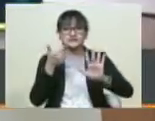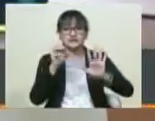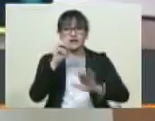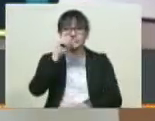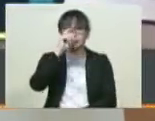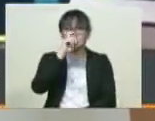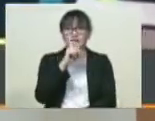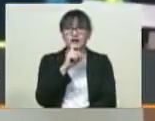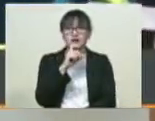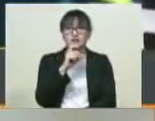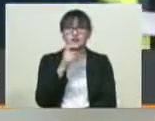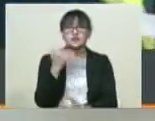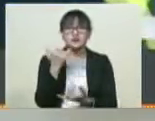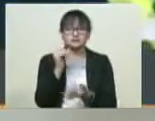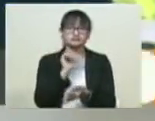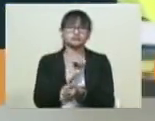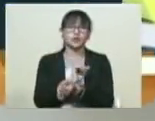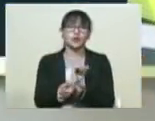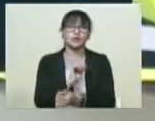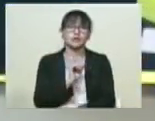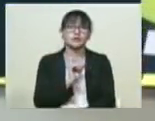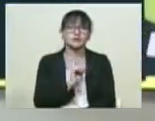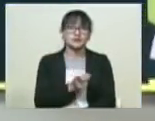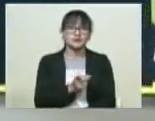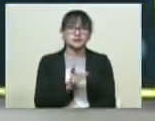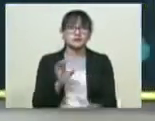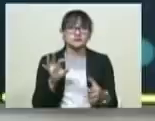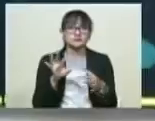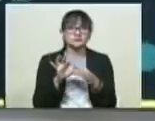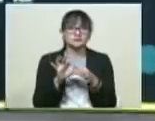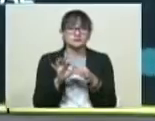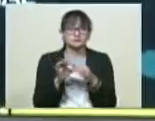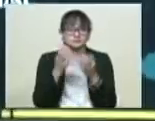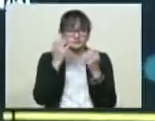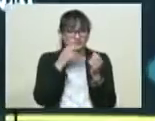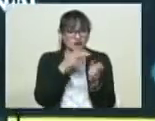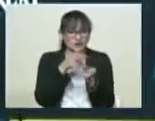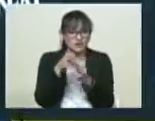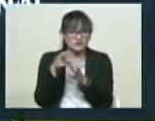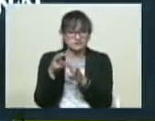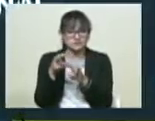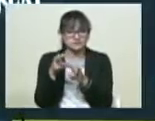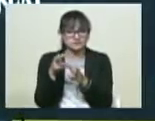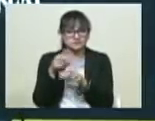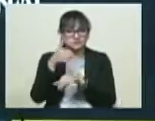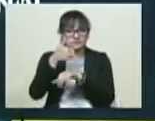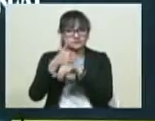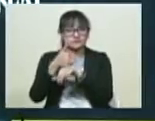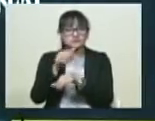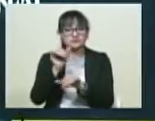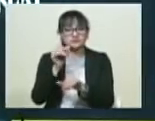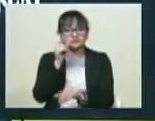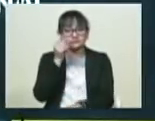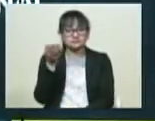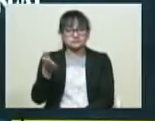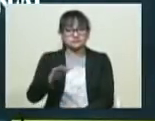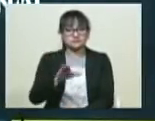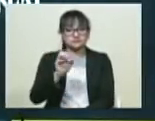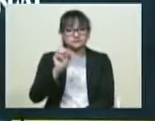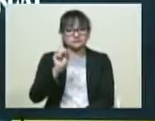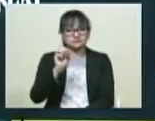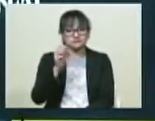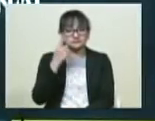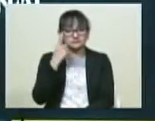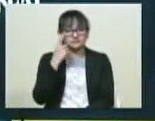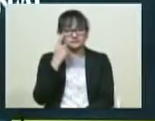encuentra solicitada por estar involucrada también con la célula terrorista que dirigía Oscar Pérez. Se encuentra